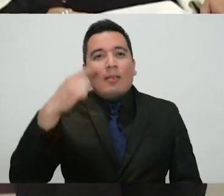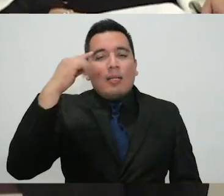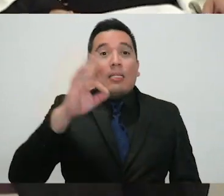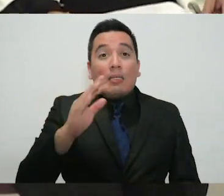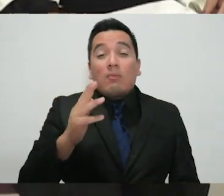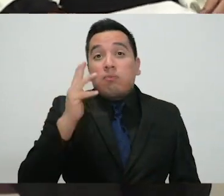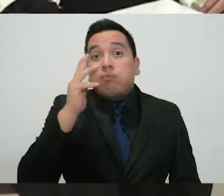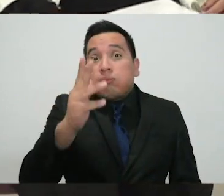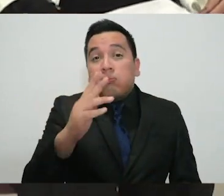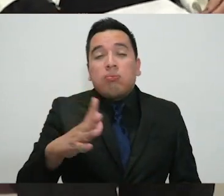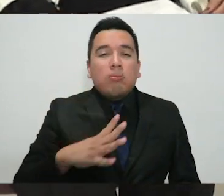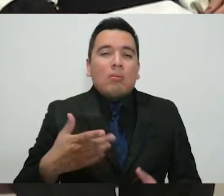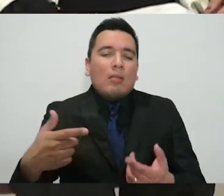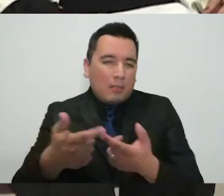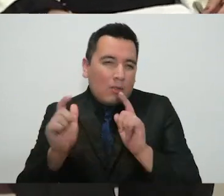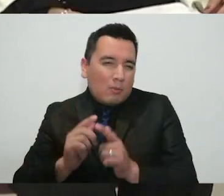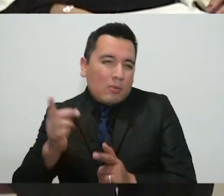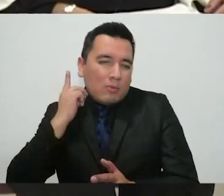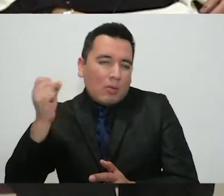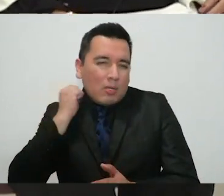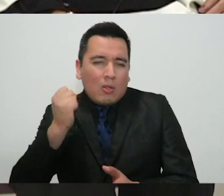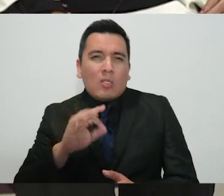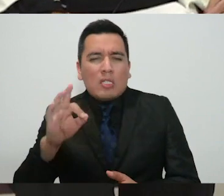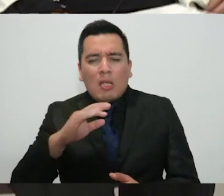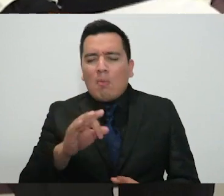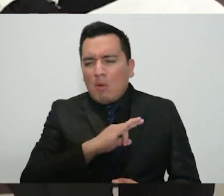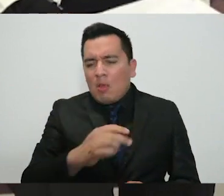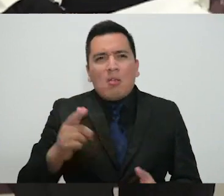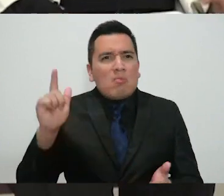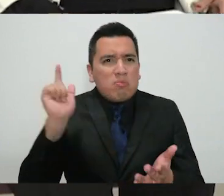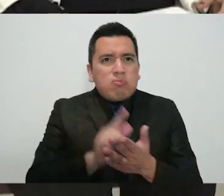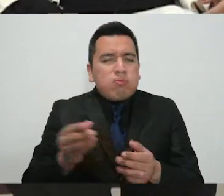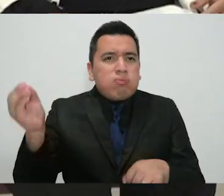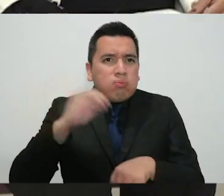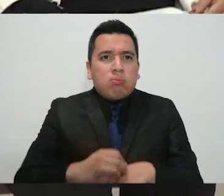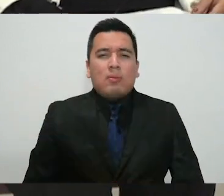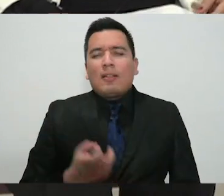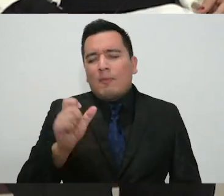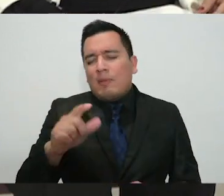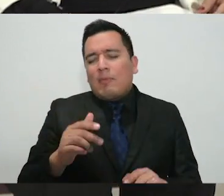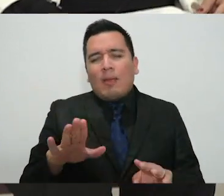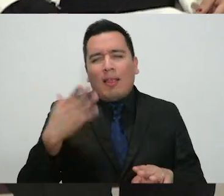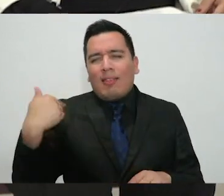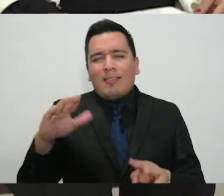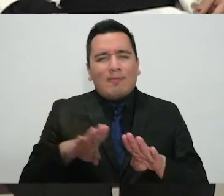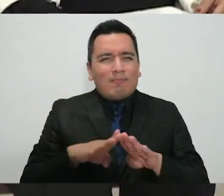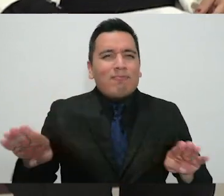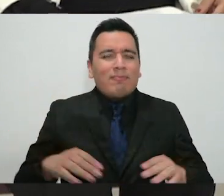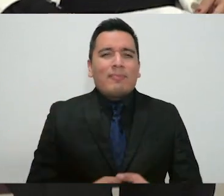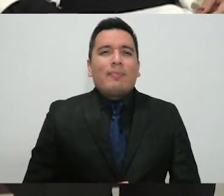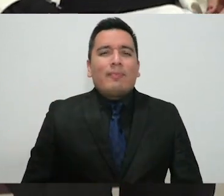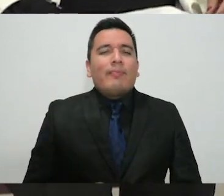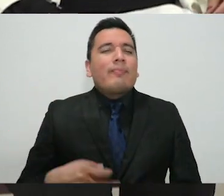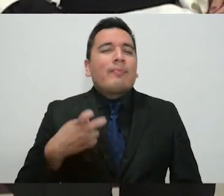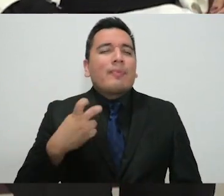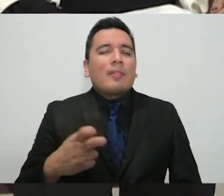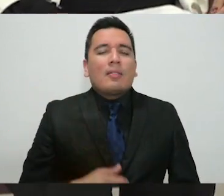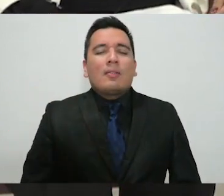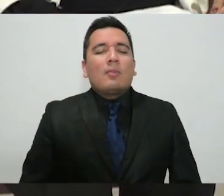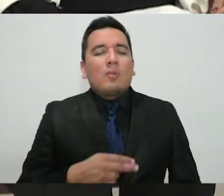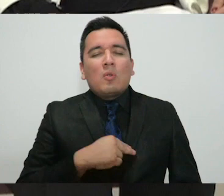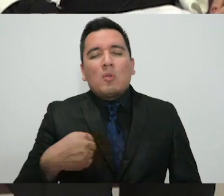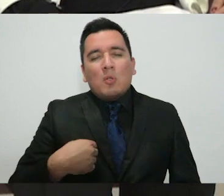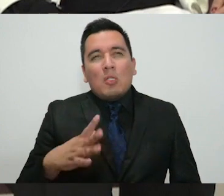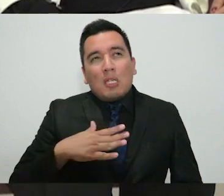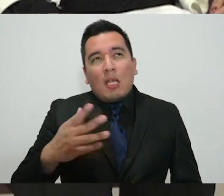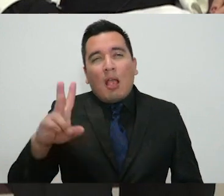órganos legislativos lo puedan retomar y legislar. Así sucedió con la paridad, con la paridad de género. Entonces, esto abre una